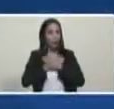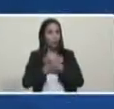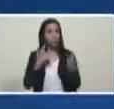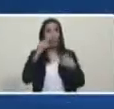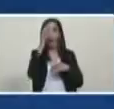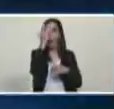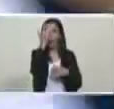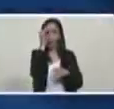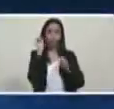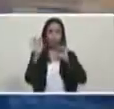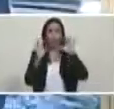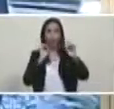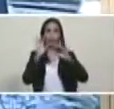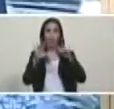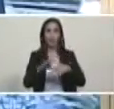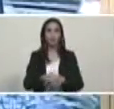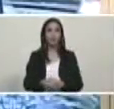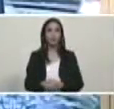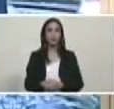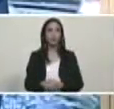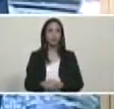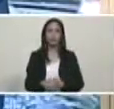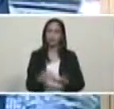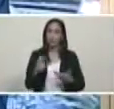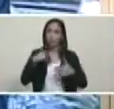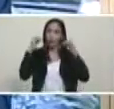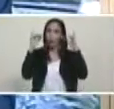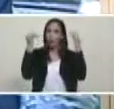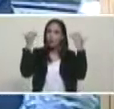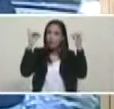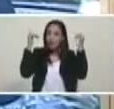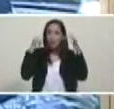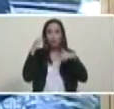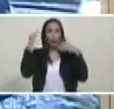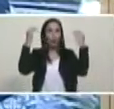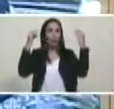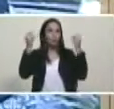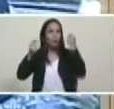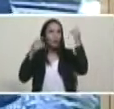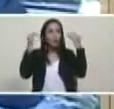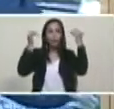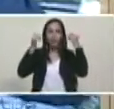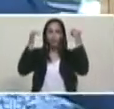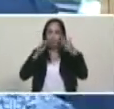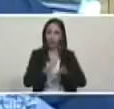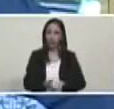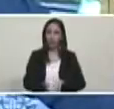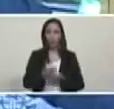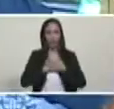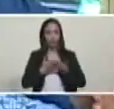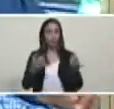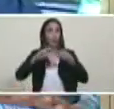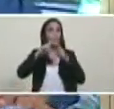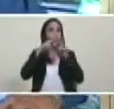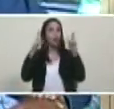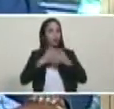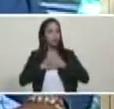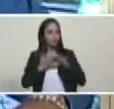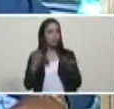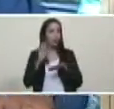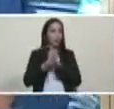carnaval como gran celebración nacional para seguir reafirmando la paz, la